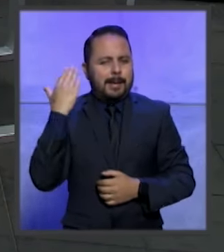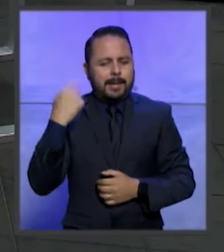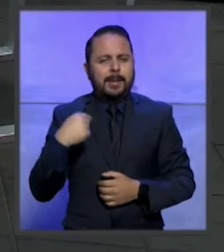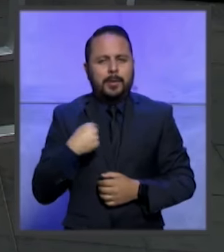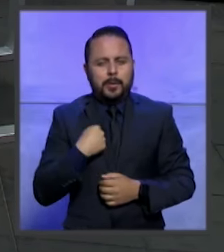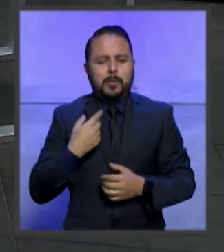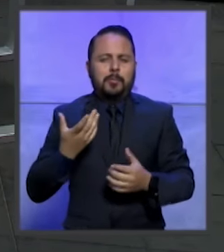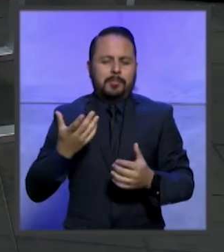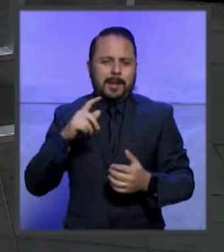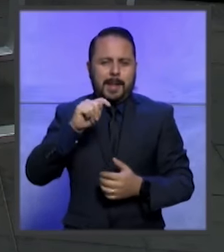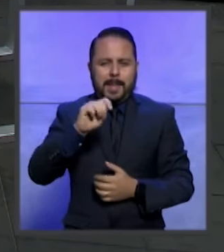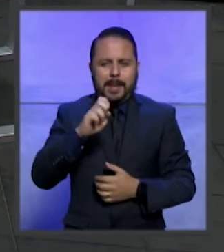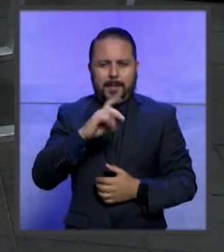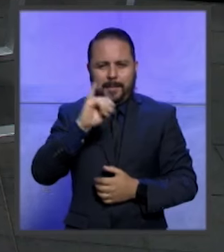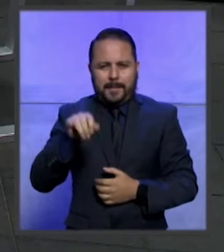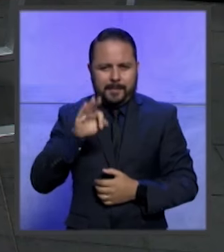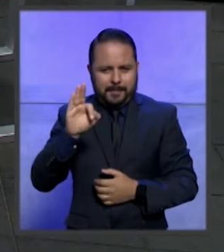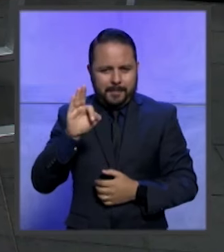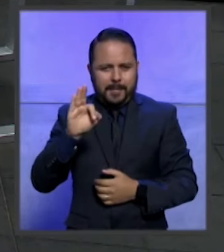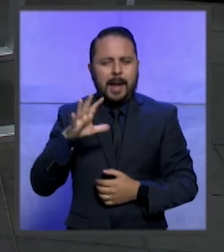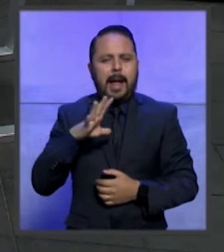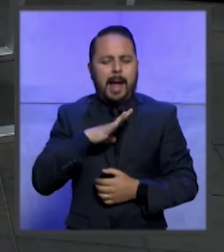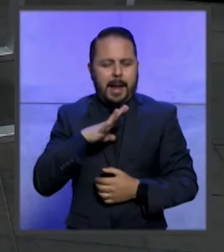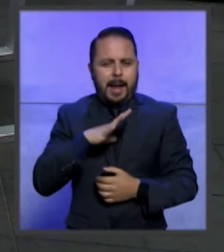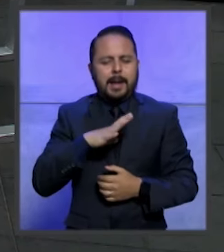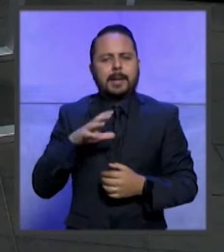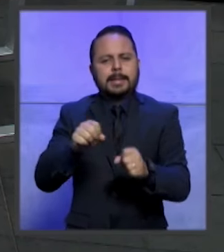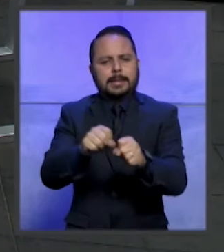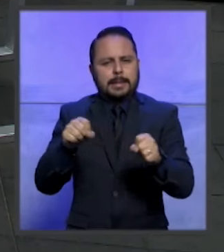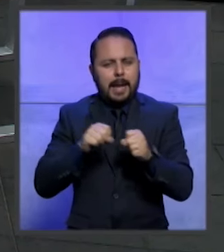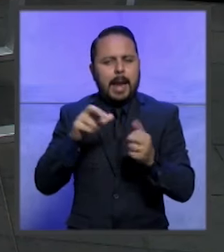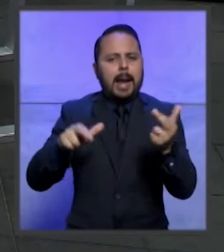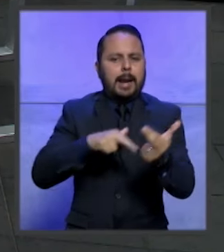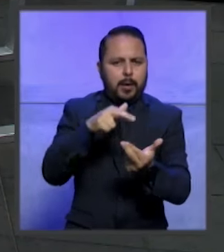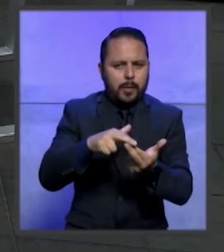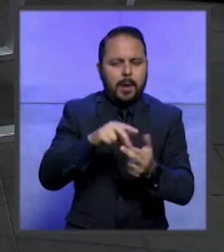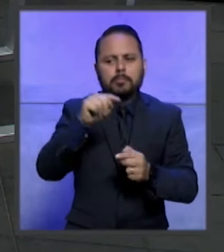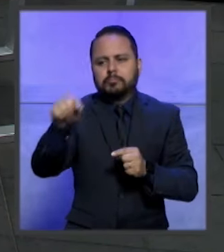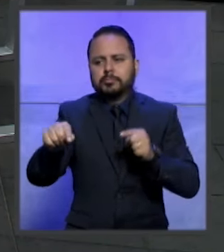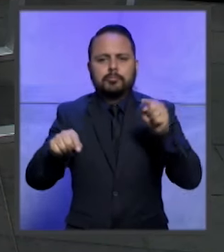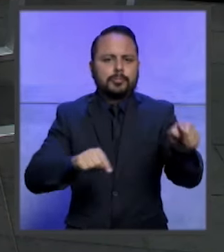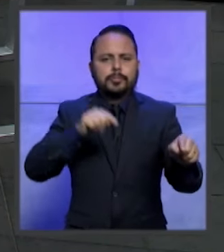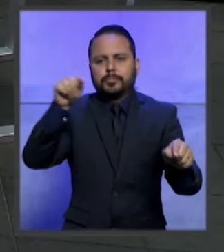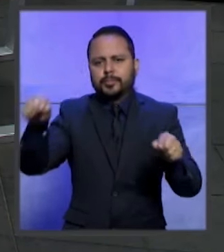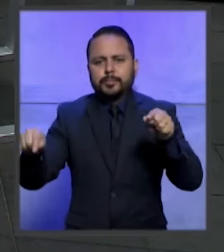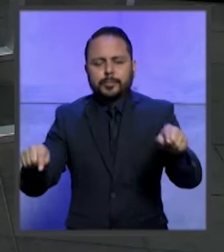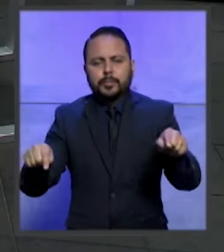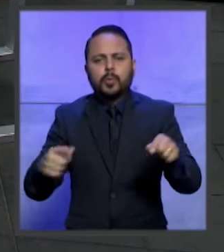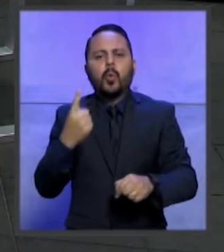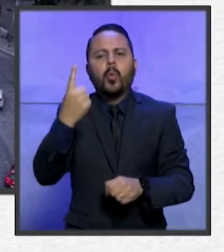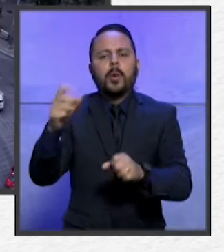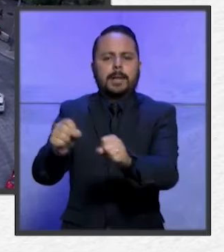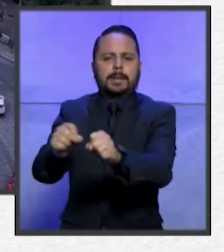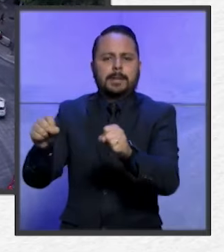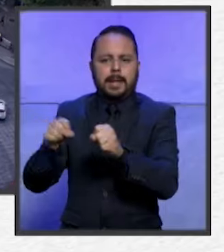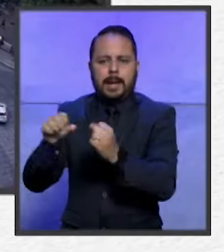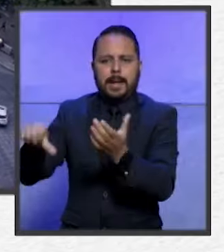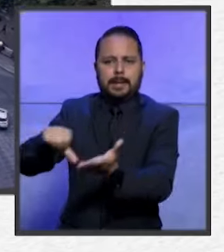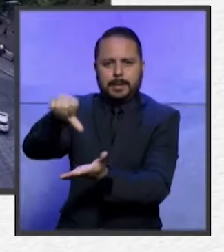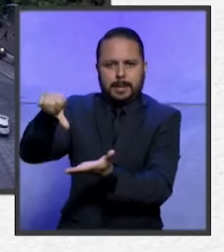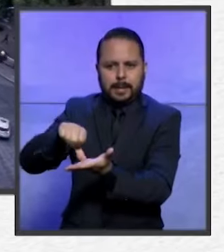anteriormente cuando cuando era tribunal federal electoral existían las salas regionales una de ellas era la sala